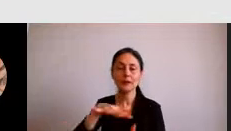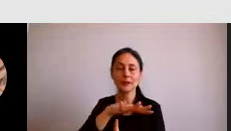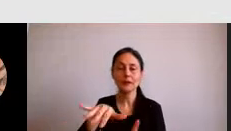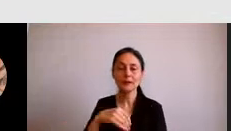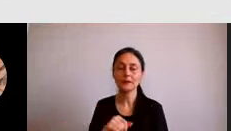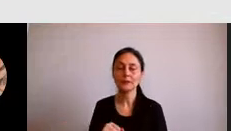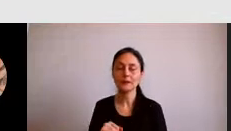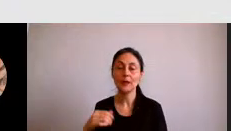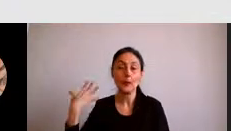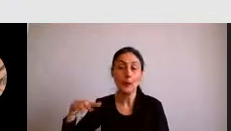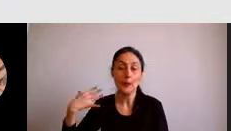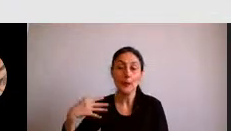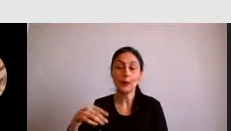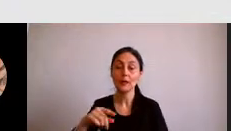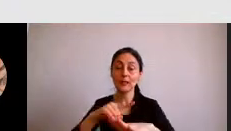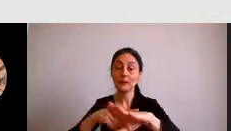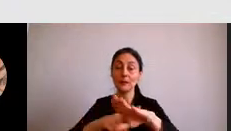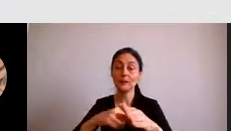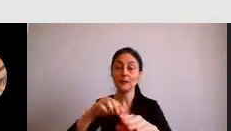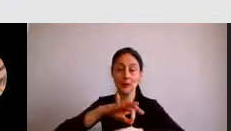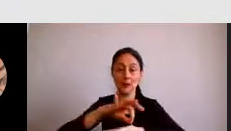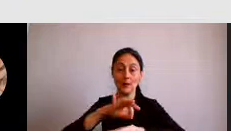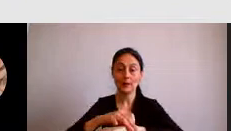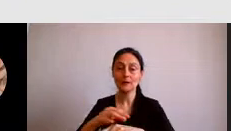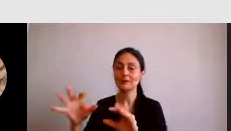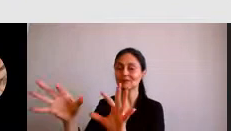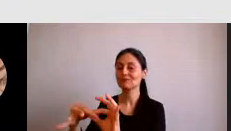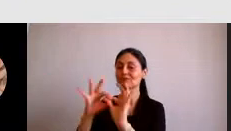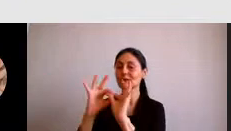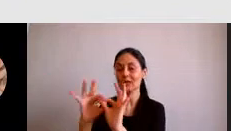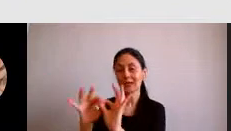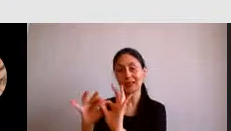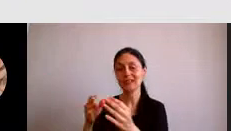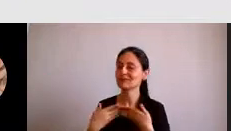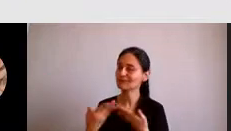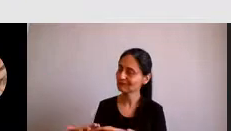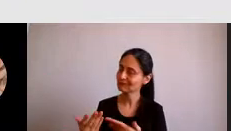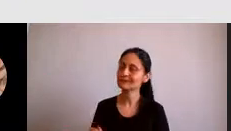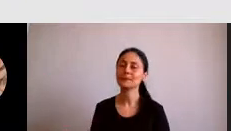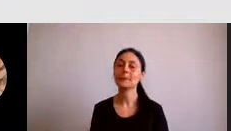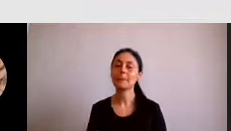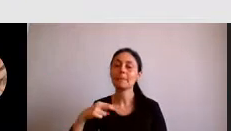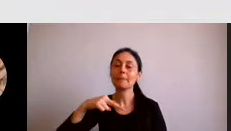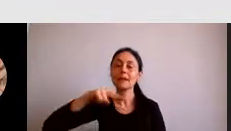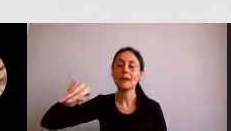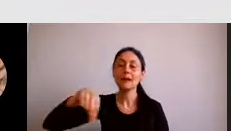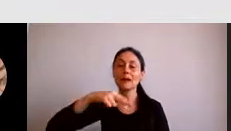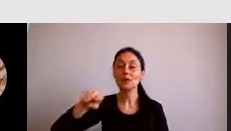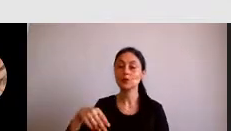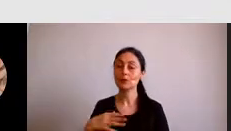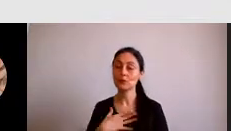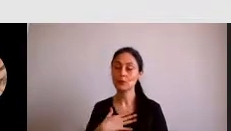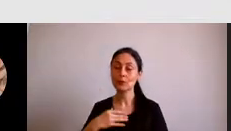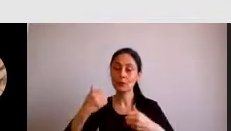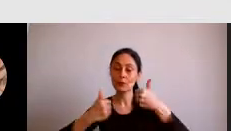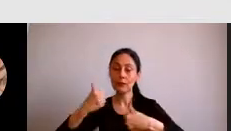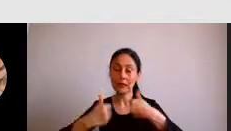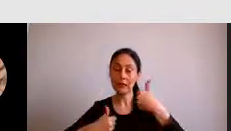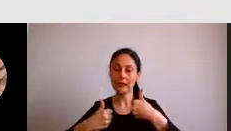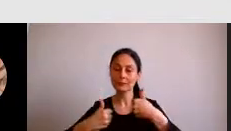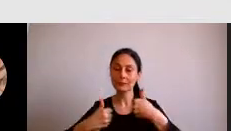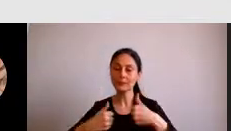así que se agradecen estas instancias. Bueno, a nosotros como carrera, como profesión,